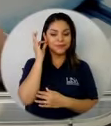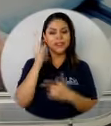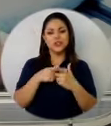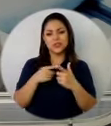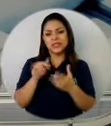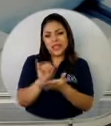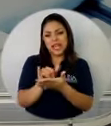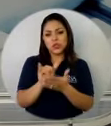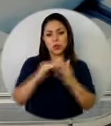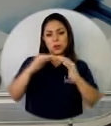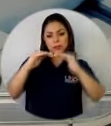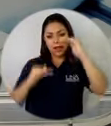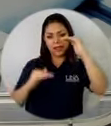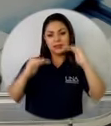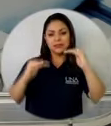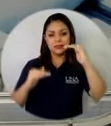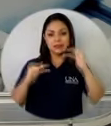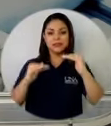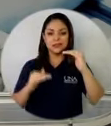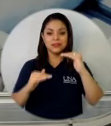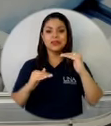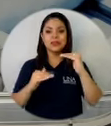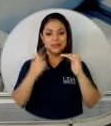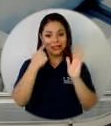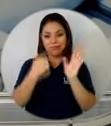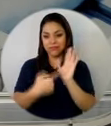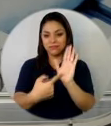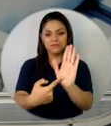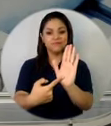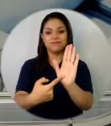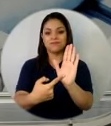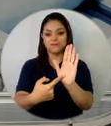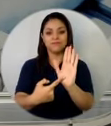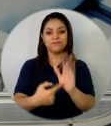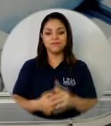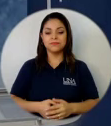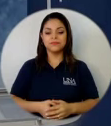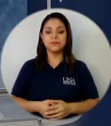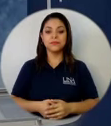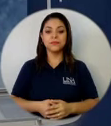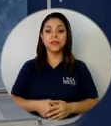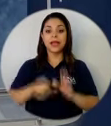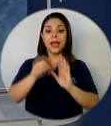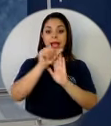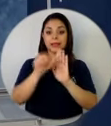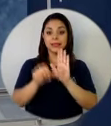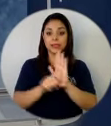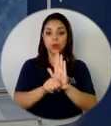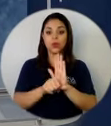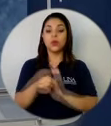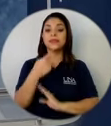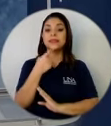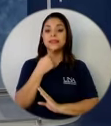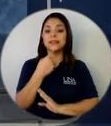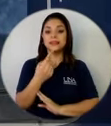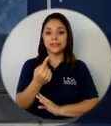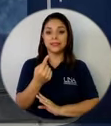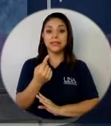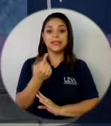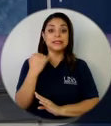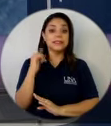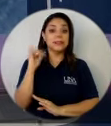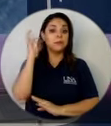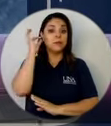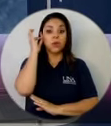solo entre hombres y mujeres, sino también a lo interno de las mismas mujeres. En el artículo Si las mujeres no saldremos de la crisis, que